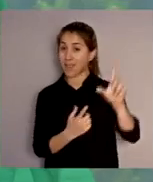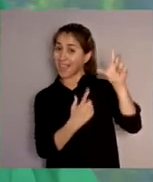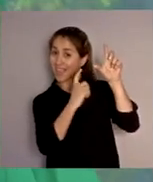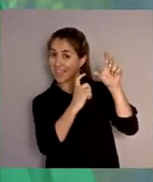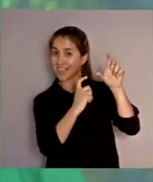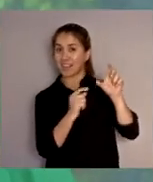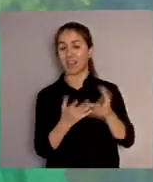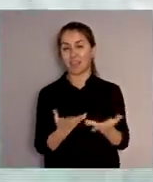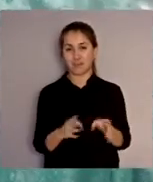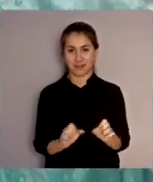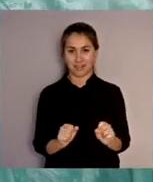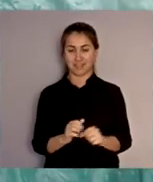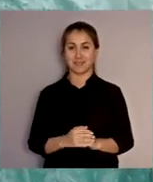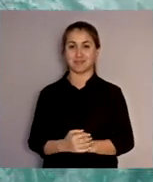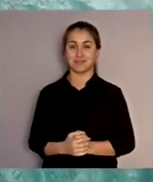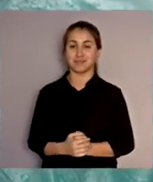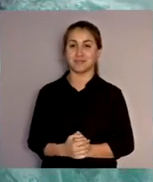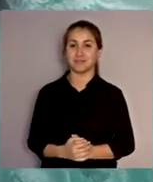Ahí estamos.